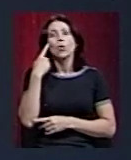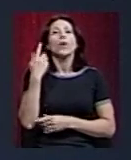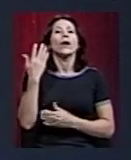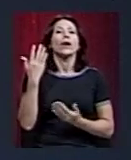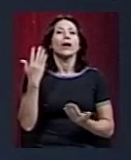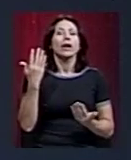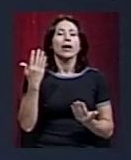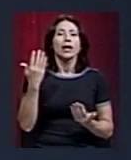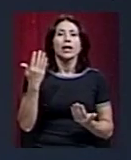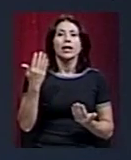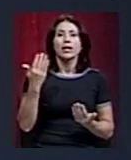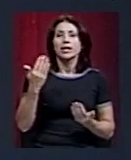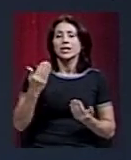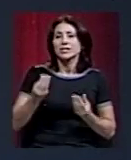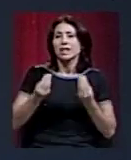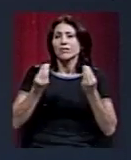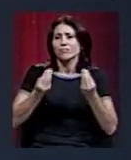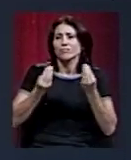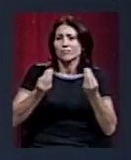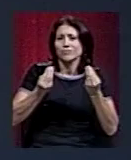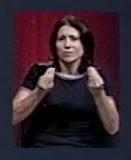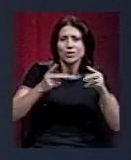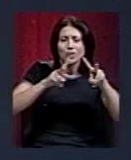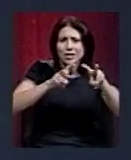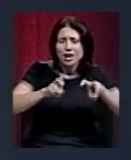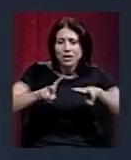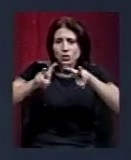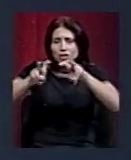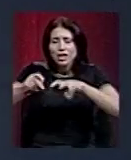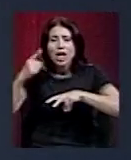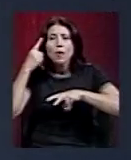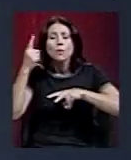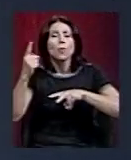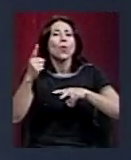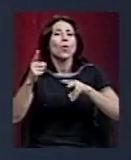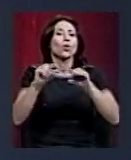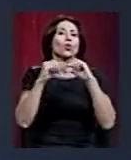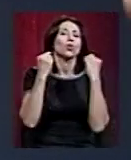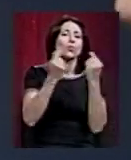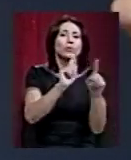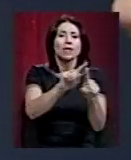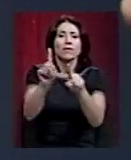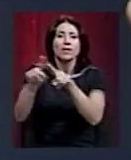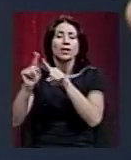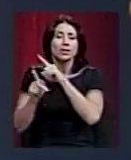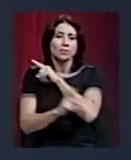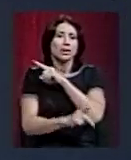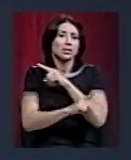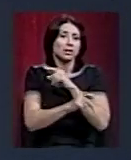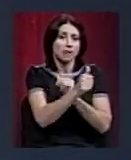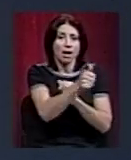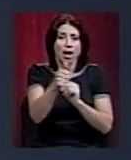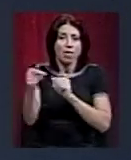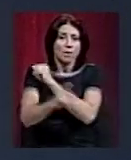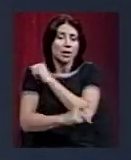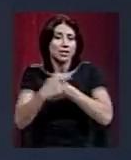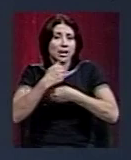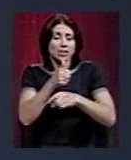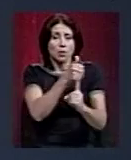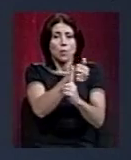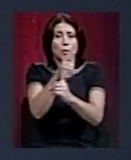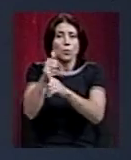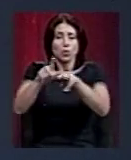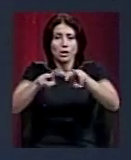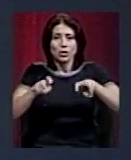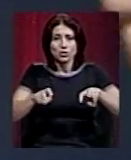está sobrediagnosticada por organismos multilaterales, diagnósticos en cada país, que los retos y eso